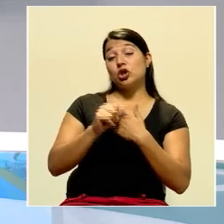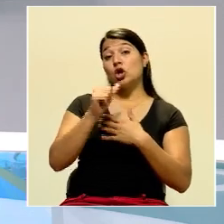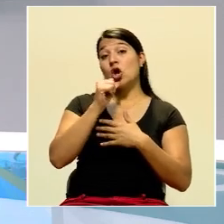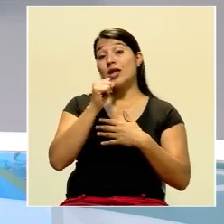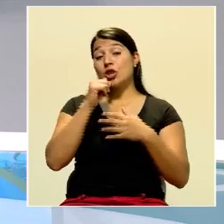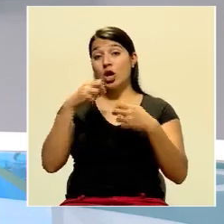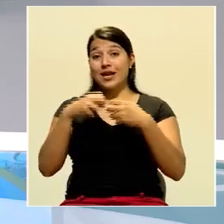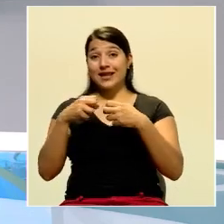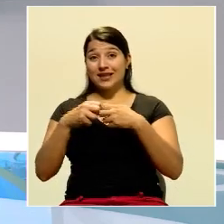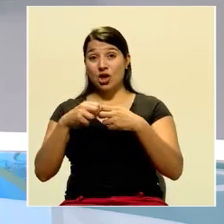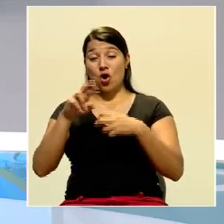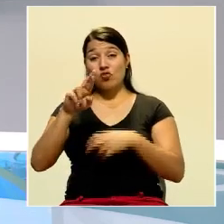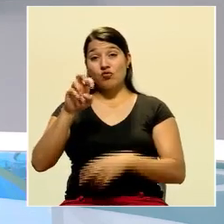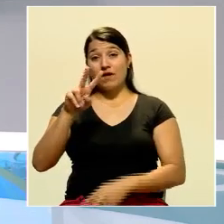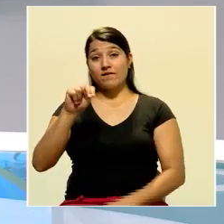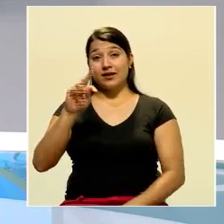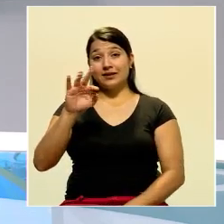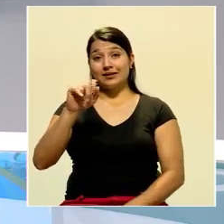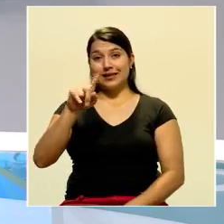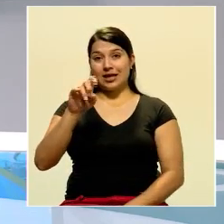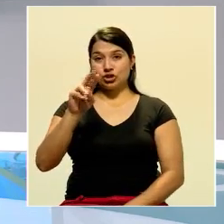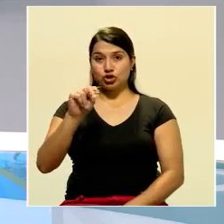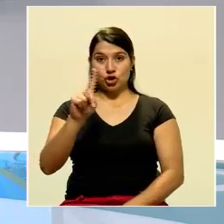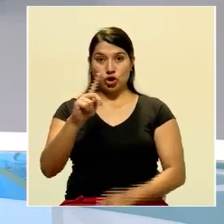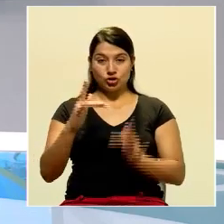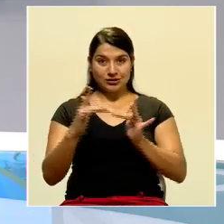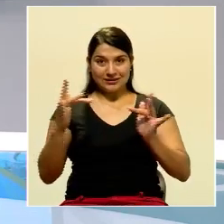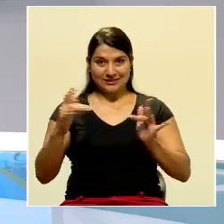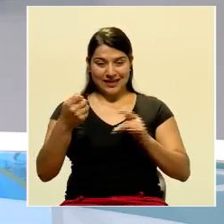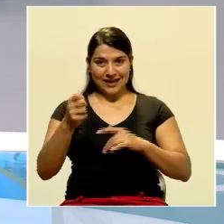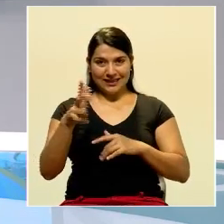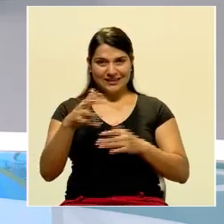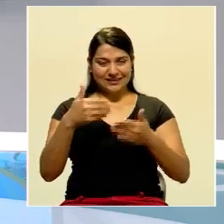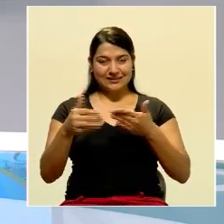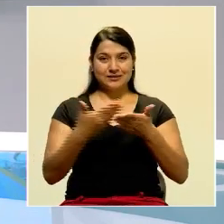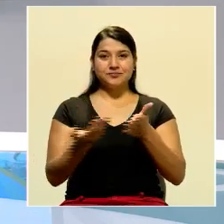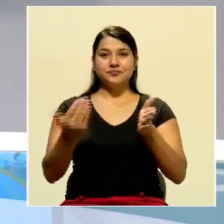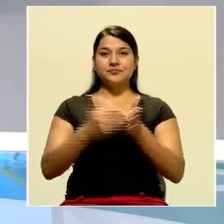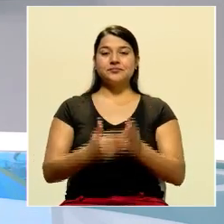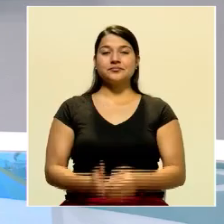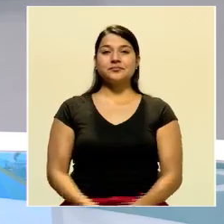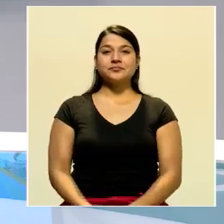Reventazón. No se vaya de la señal del 13, ya volvemos.